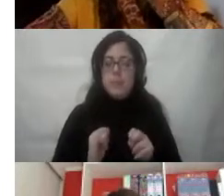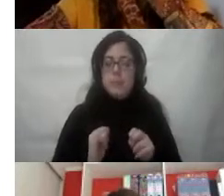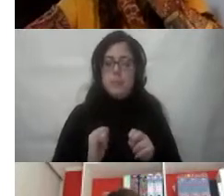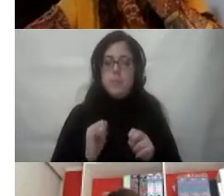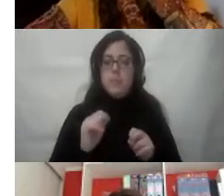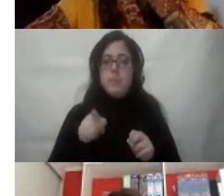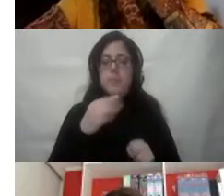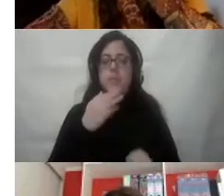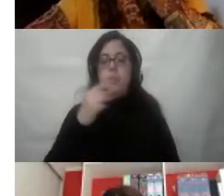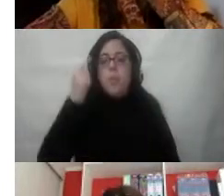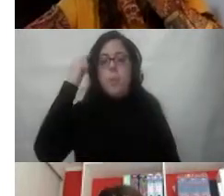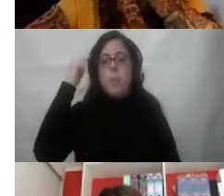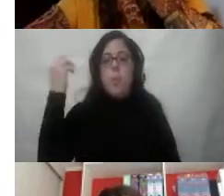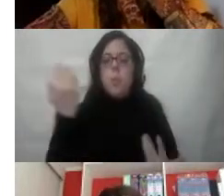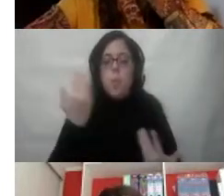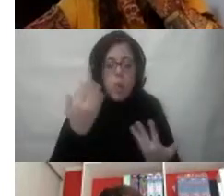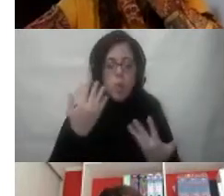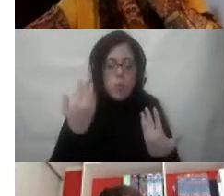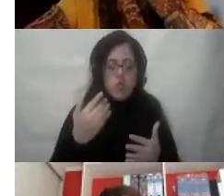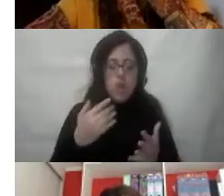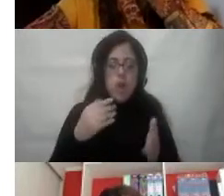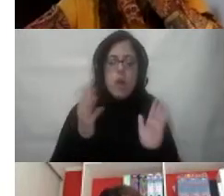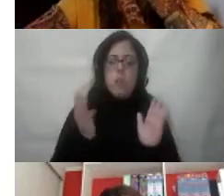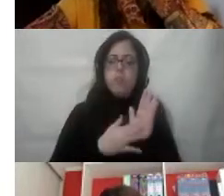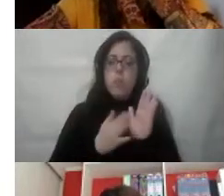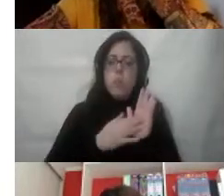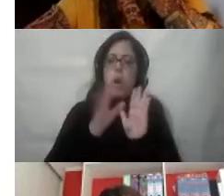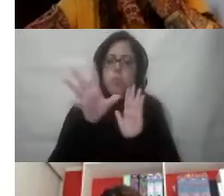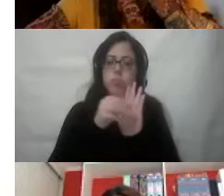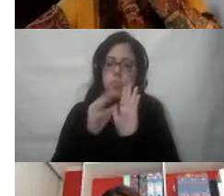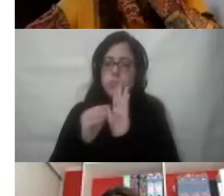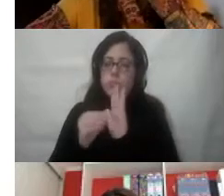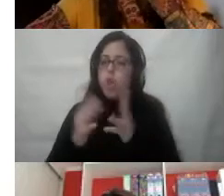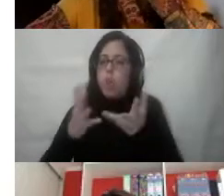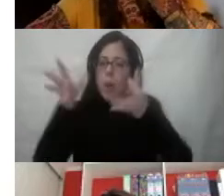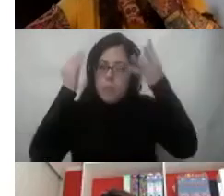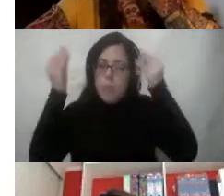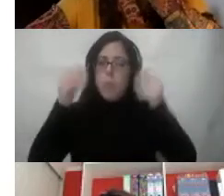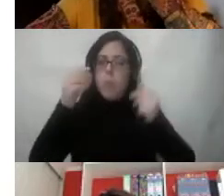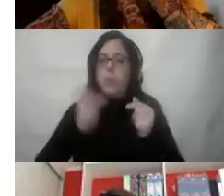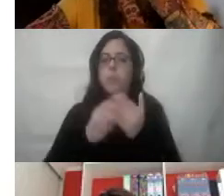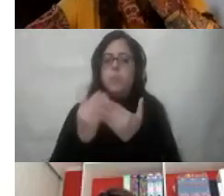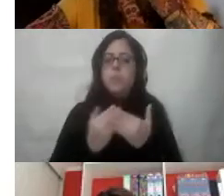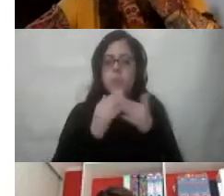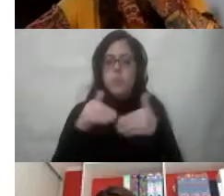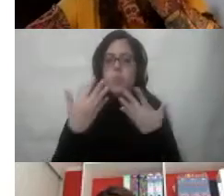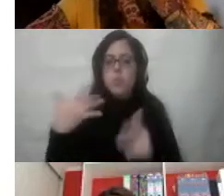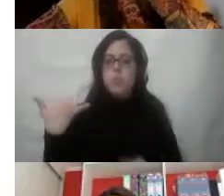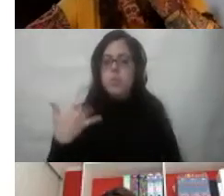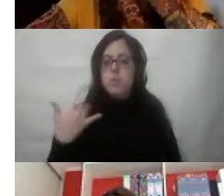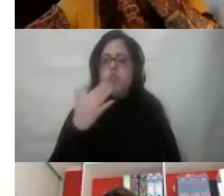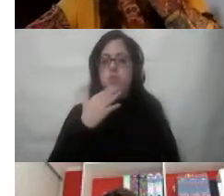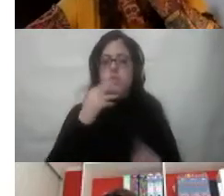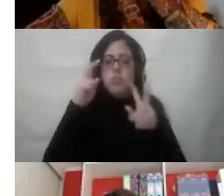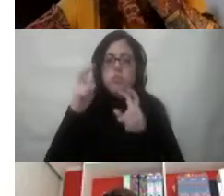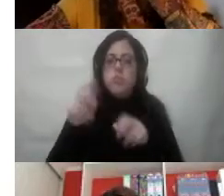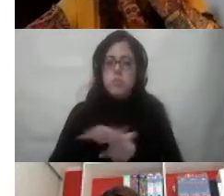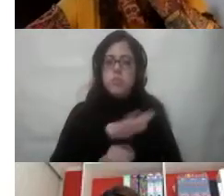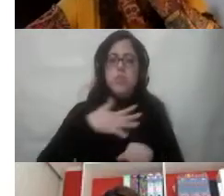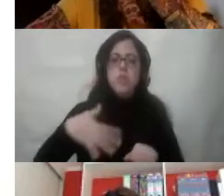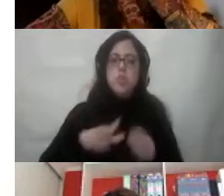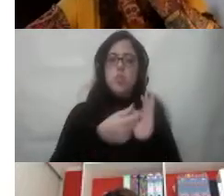pensar cómo vamos a recoger evidencia de cómo están aprendiendo los estudiantes. Para ello es importante tener presente el concepto de situación de